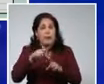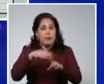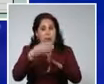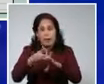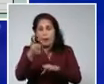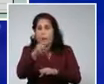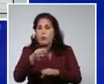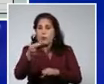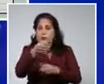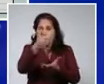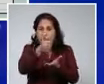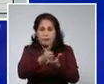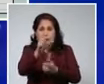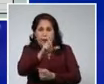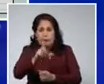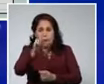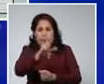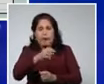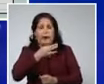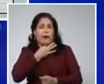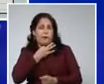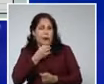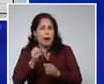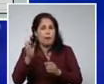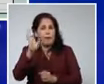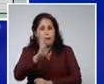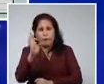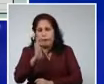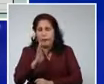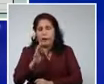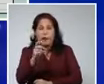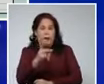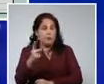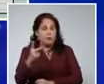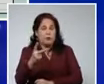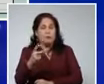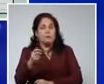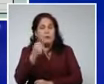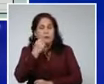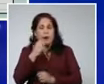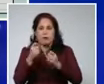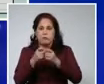cabecera, Esmeralda, Florida, son los más elevados.